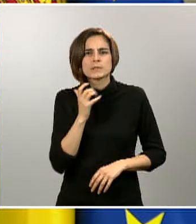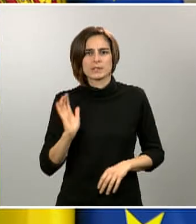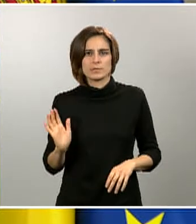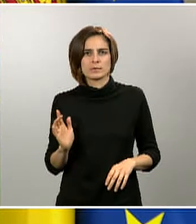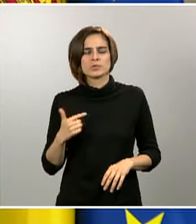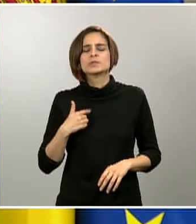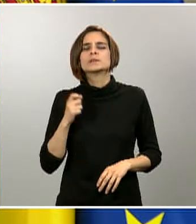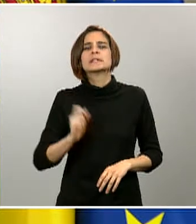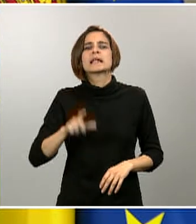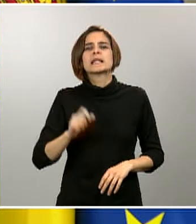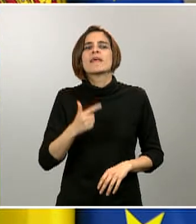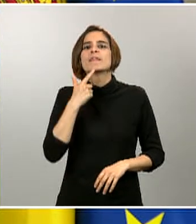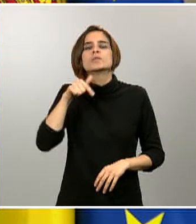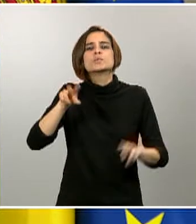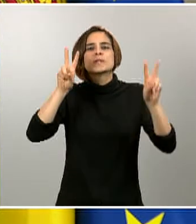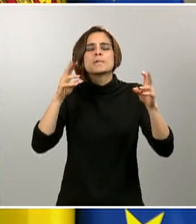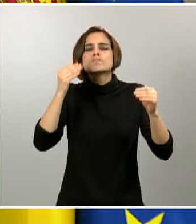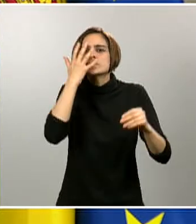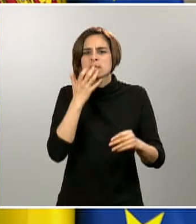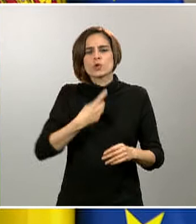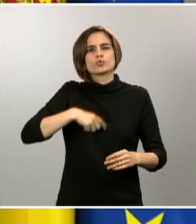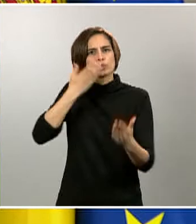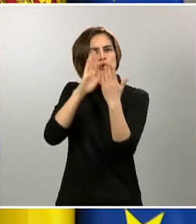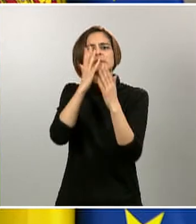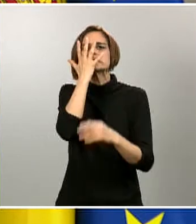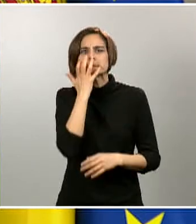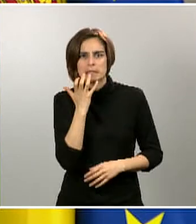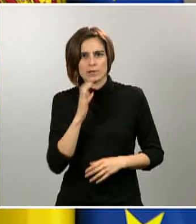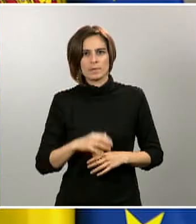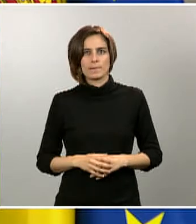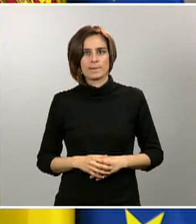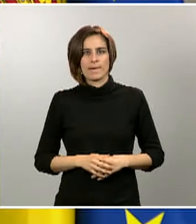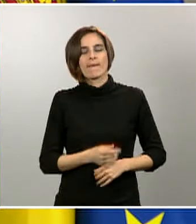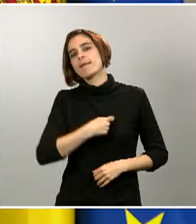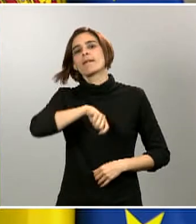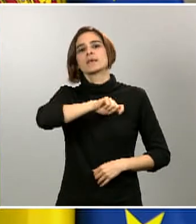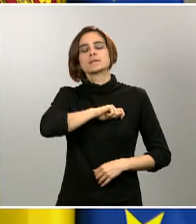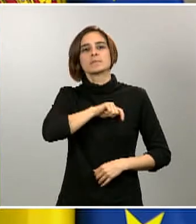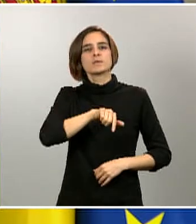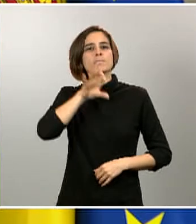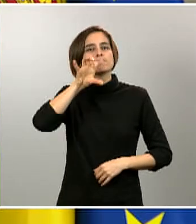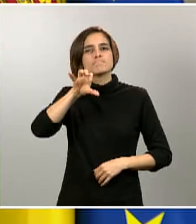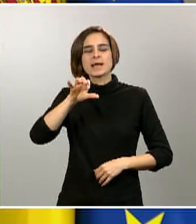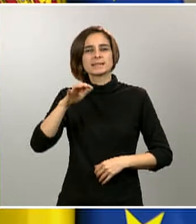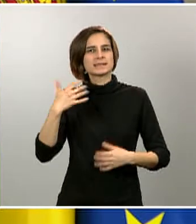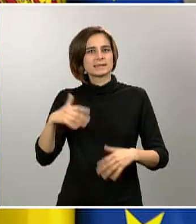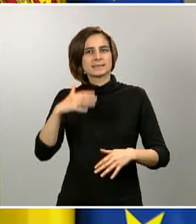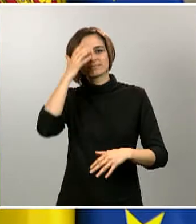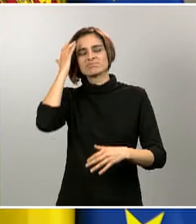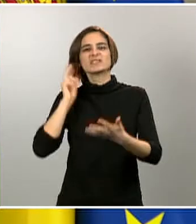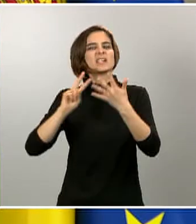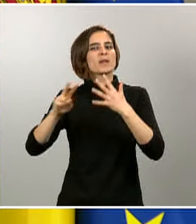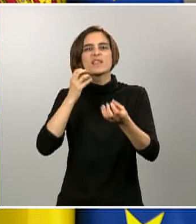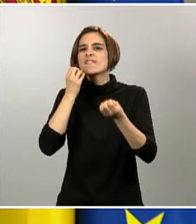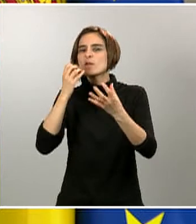muy en serio. Y España es uno de los países que tiene una definición de caso más estricta y que ha tenido una mayor transparencia informativa desde el principio en